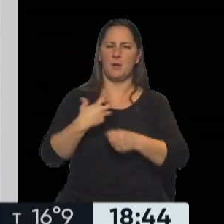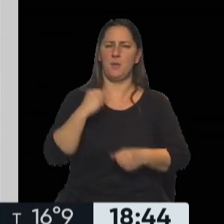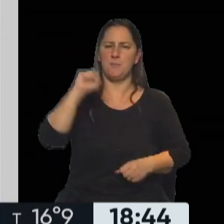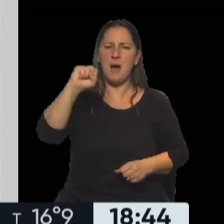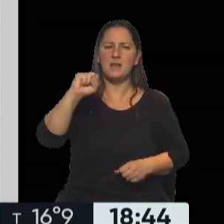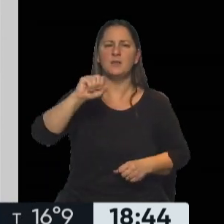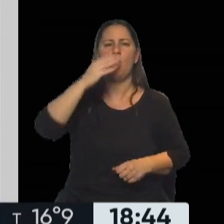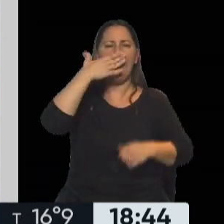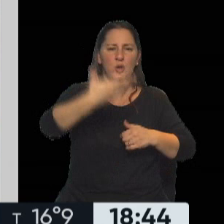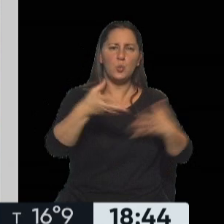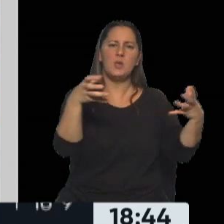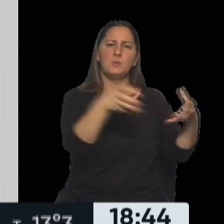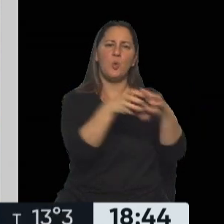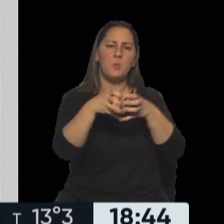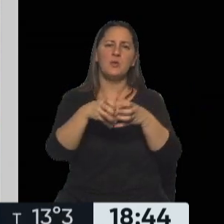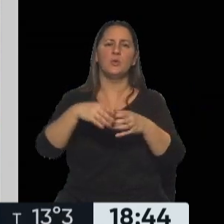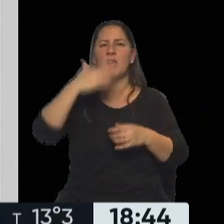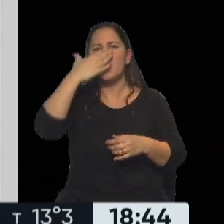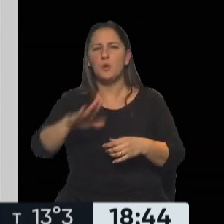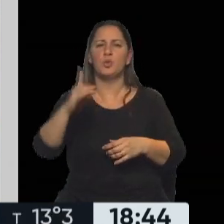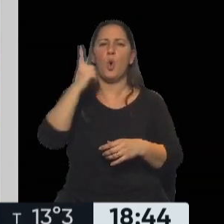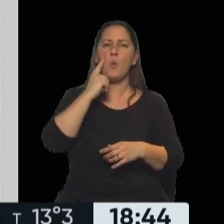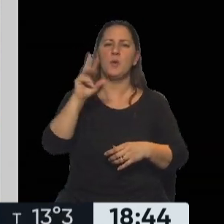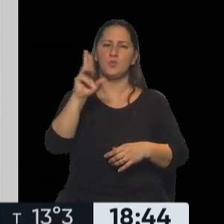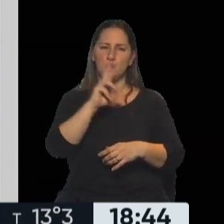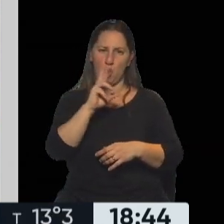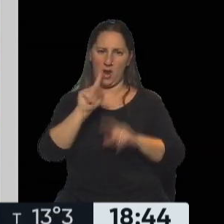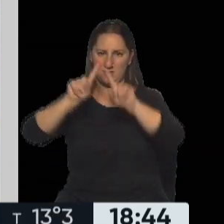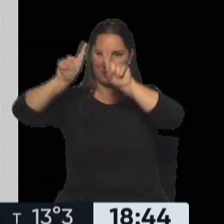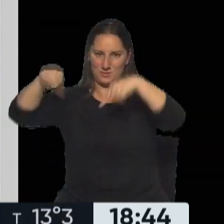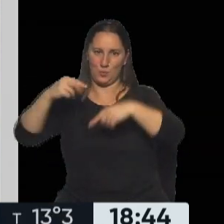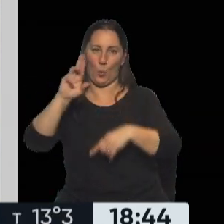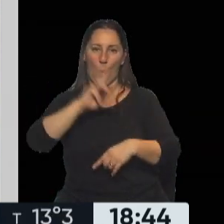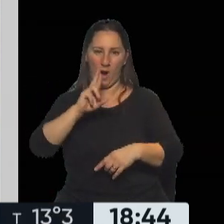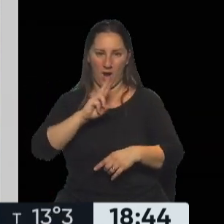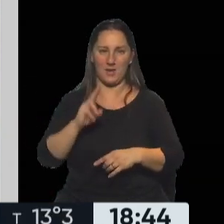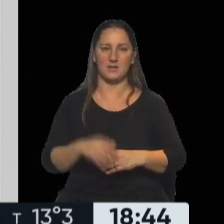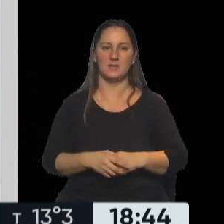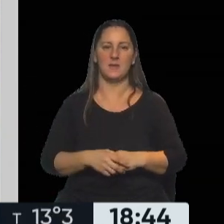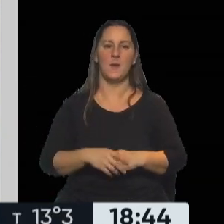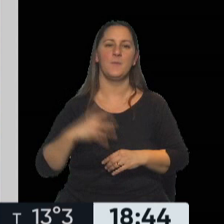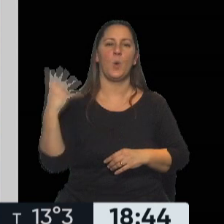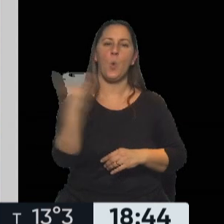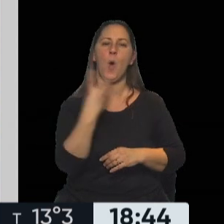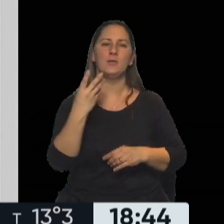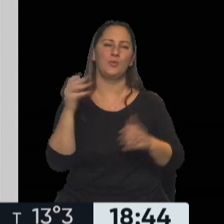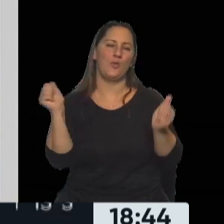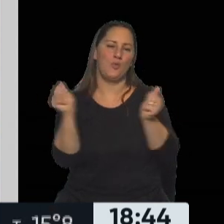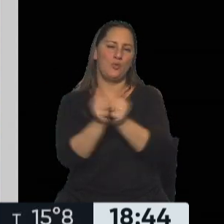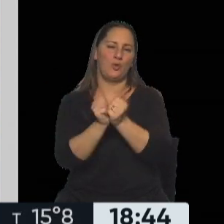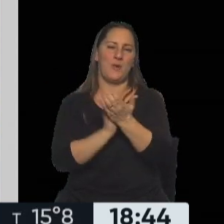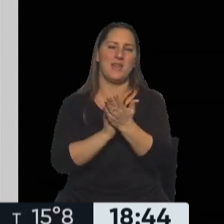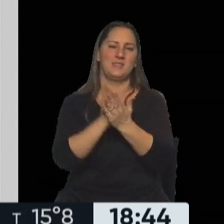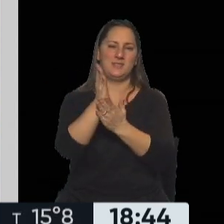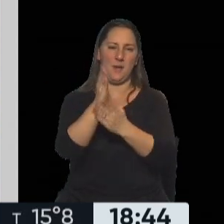el movimiento y luego los hombres y mujeres, suma entre paréntesis, junto a los 4 desde siempre y para siempre, espalda con espalda,